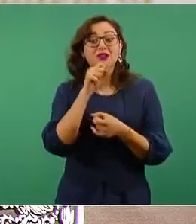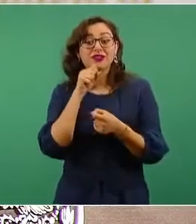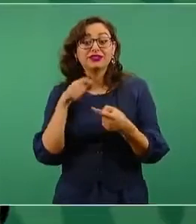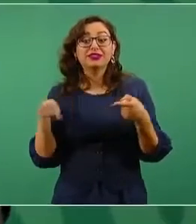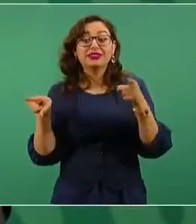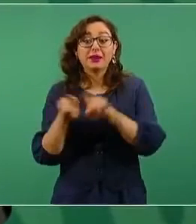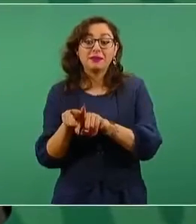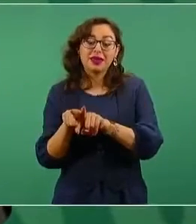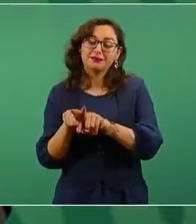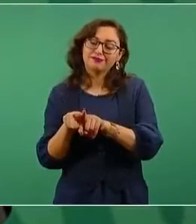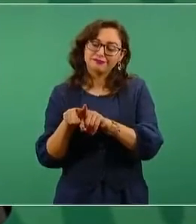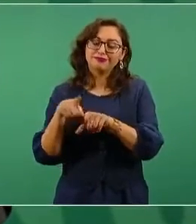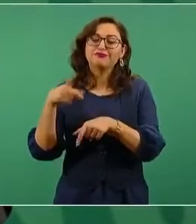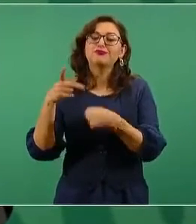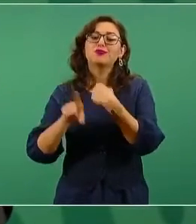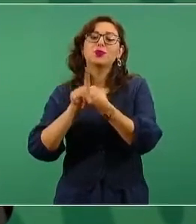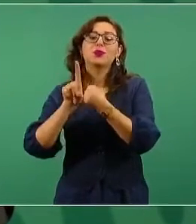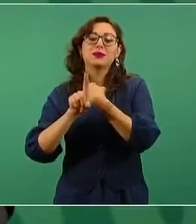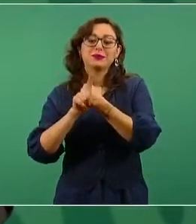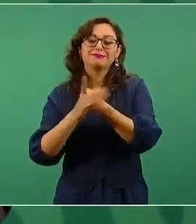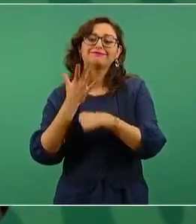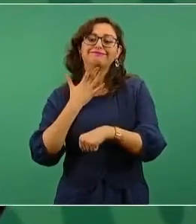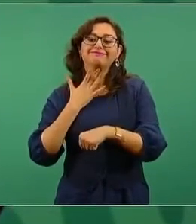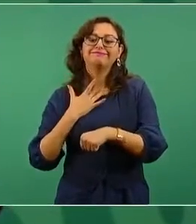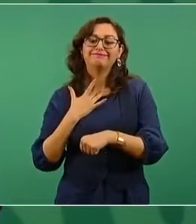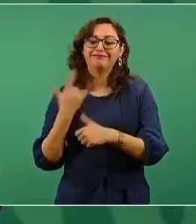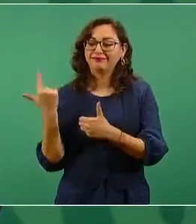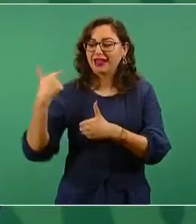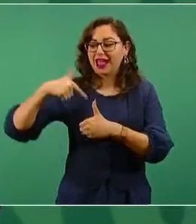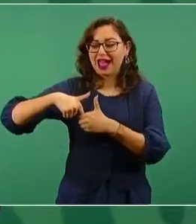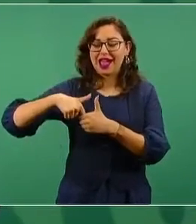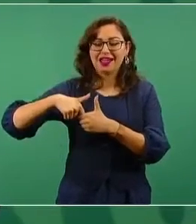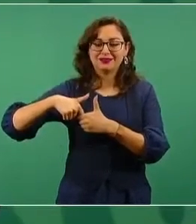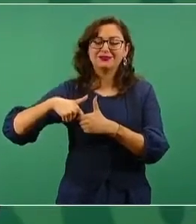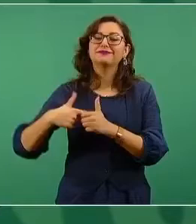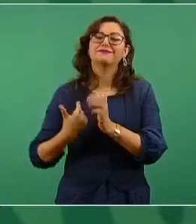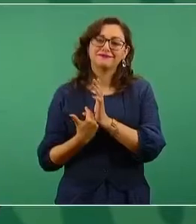porque aumenta el precio de la gasolina que tenemos que comprar